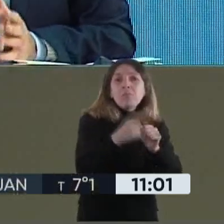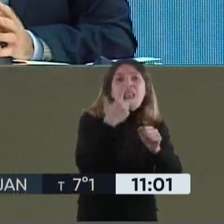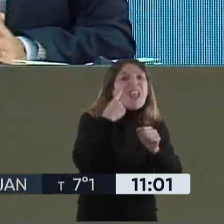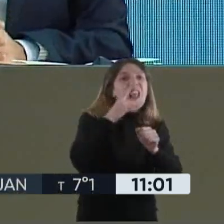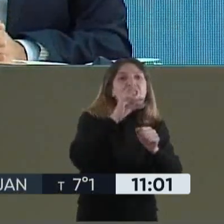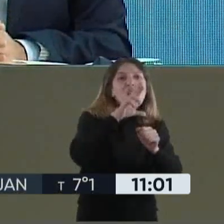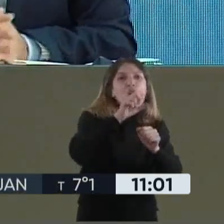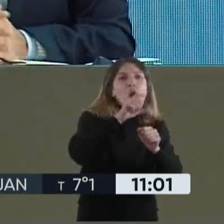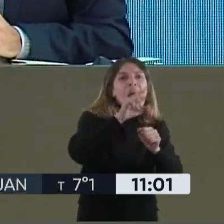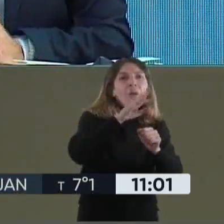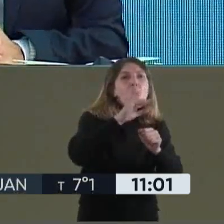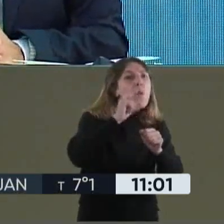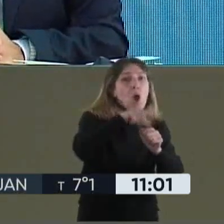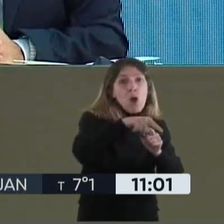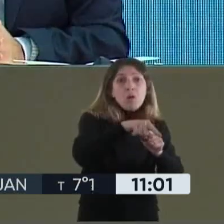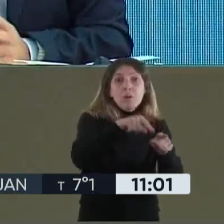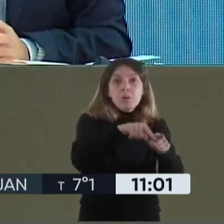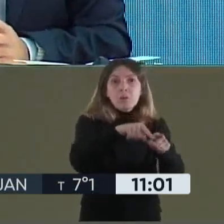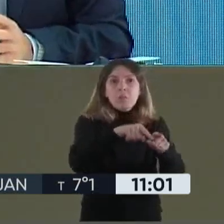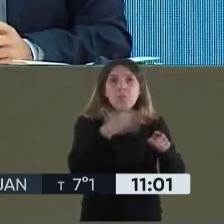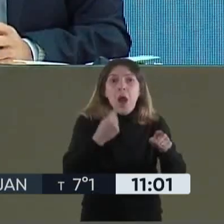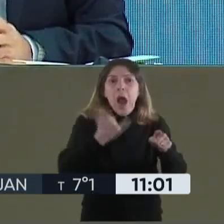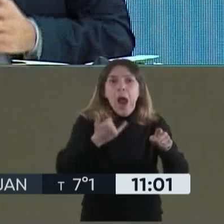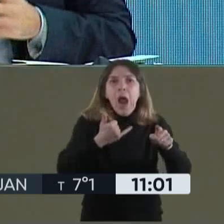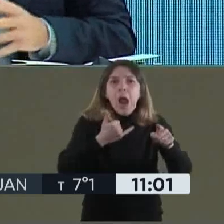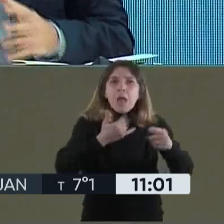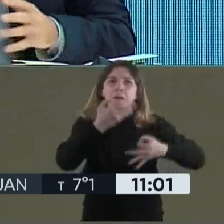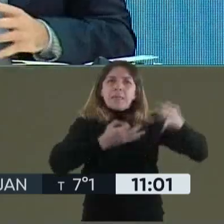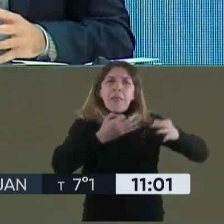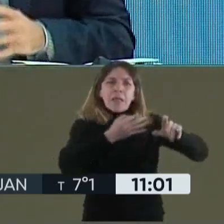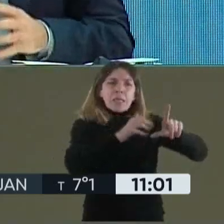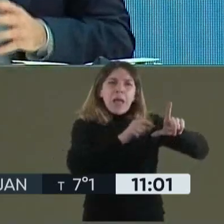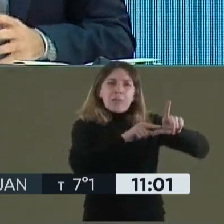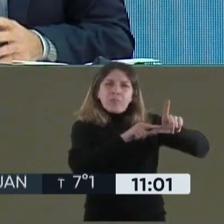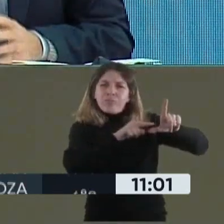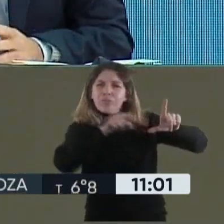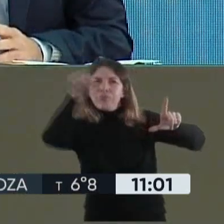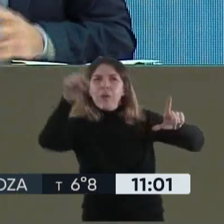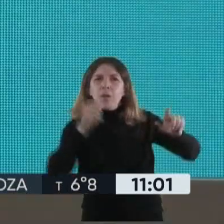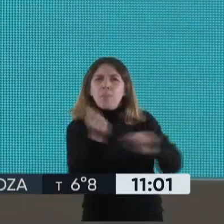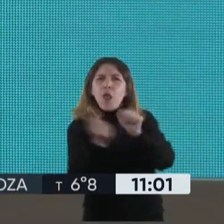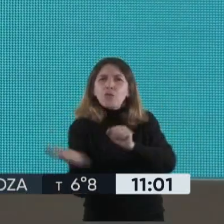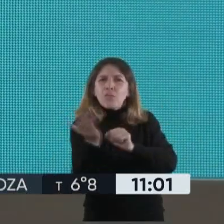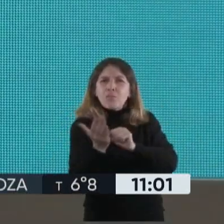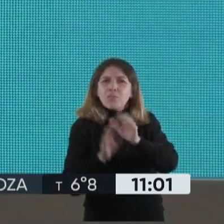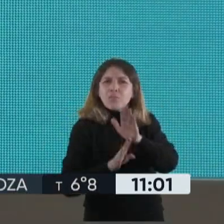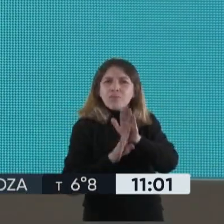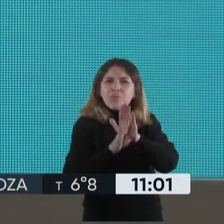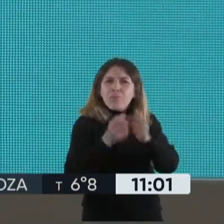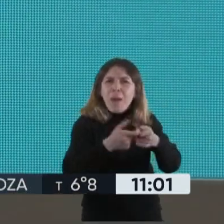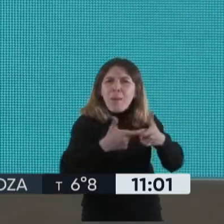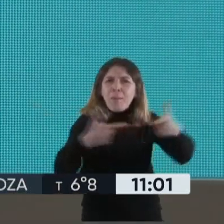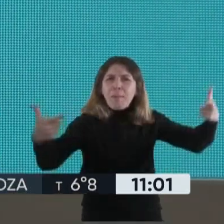hidrocarburífera, transitando esta curva tan virtuosa de aprendizaje que pone a Argentina en un lugar de madurez desde los